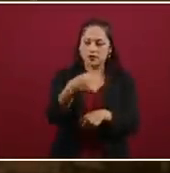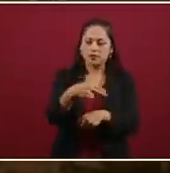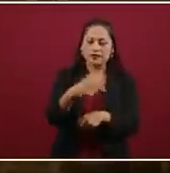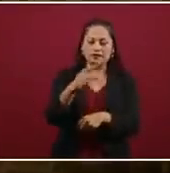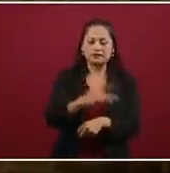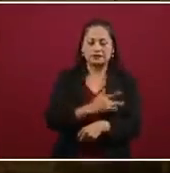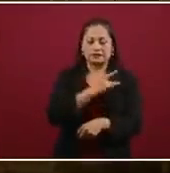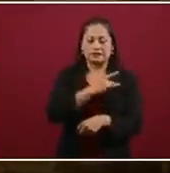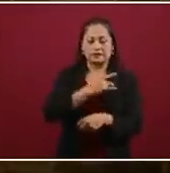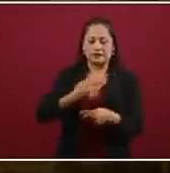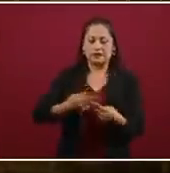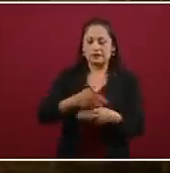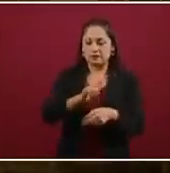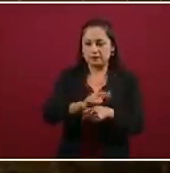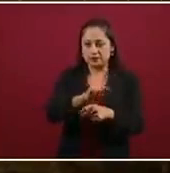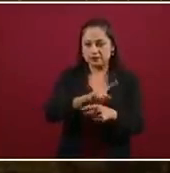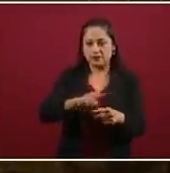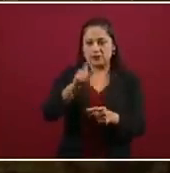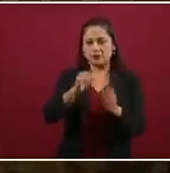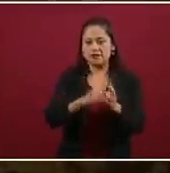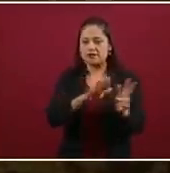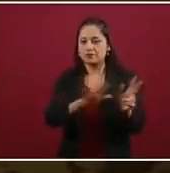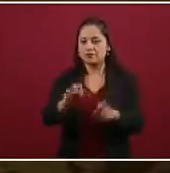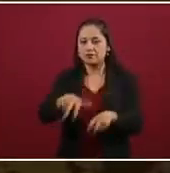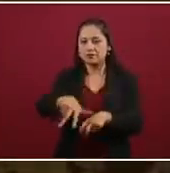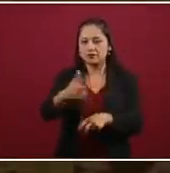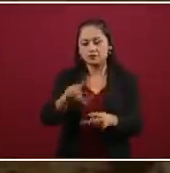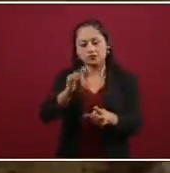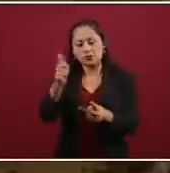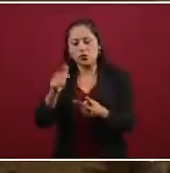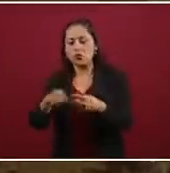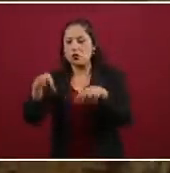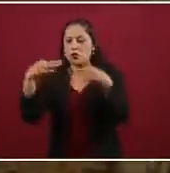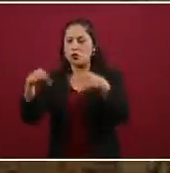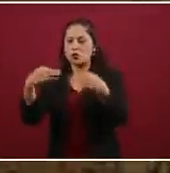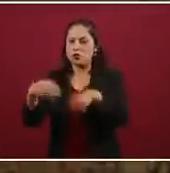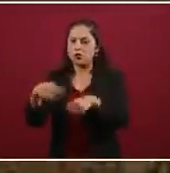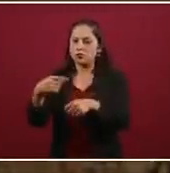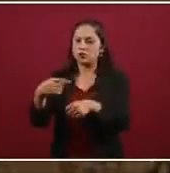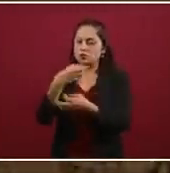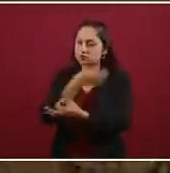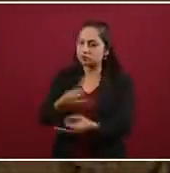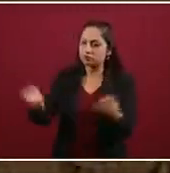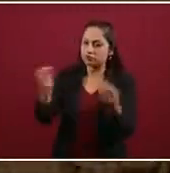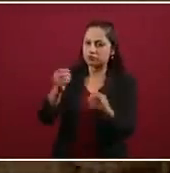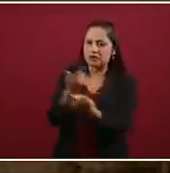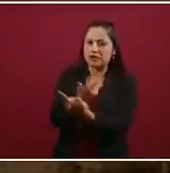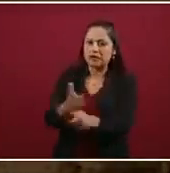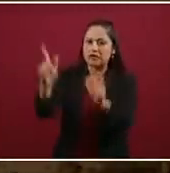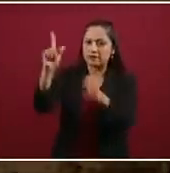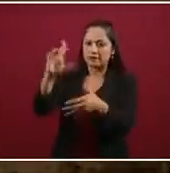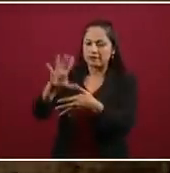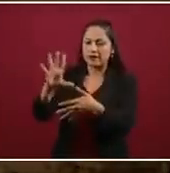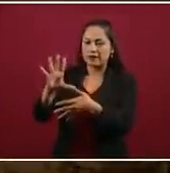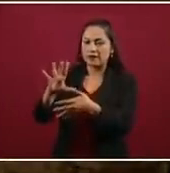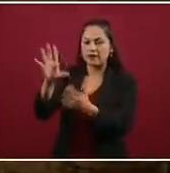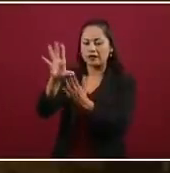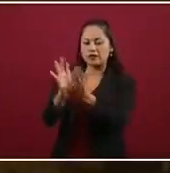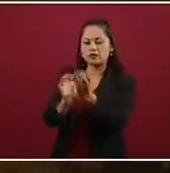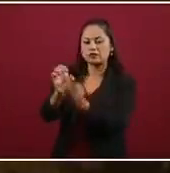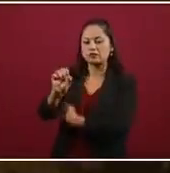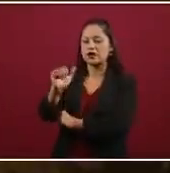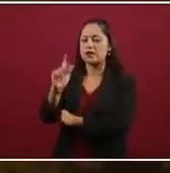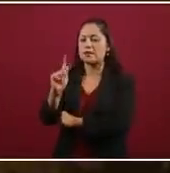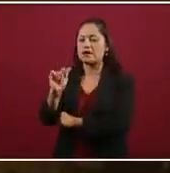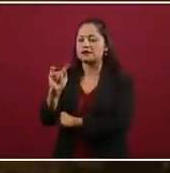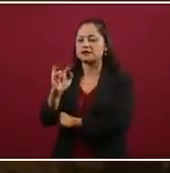presentado en 1813, y el Decreto Constitucional para la Libertad de la América Mexicana, mejor conocida como Constitución de Apatzingán